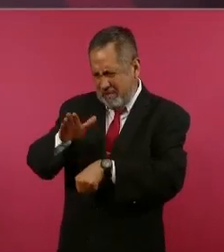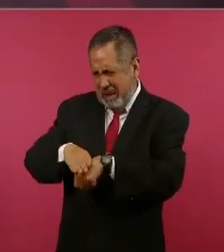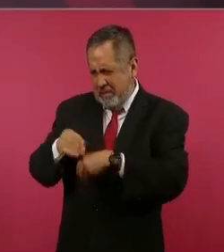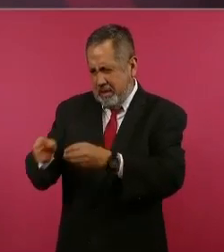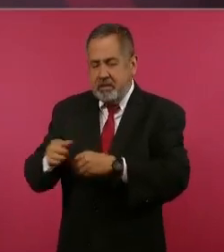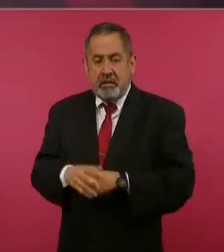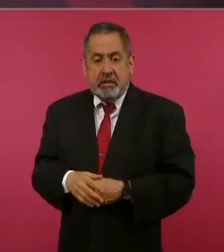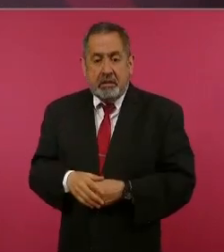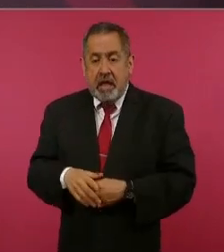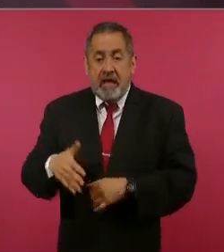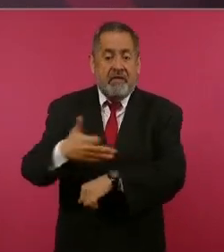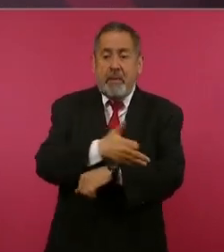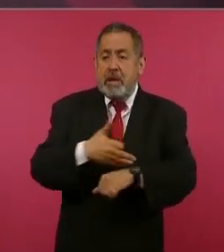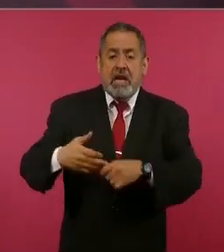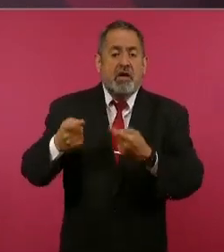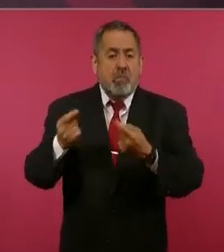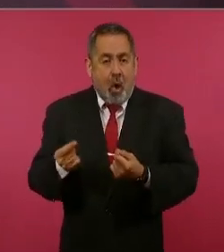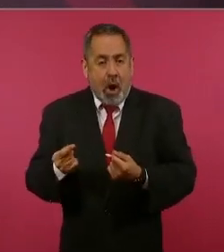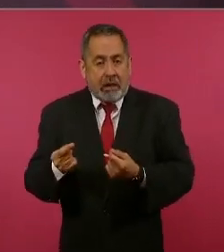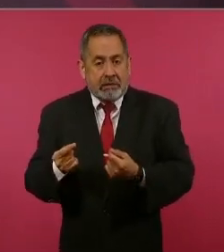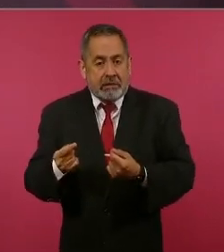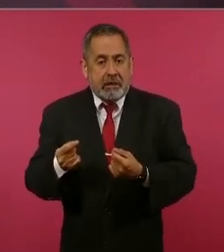que familias.